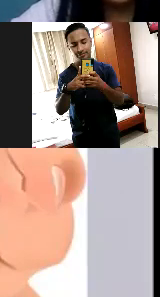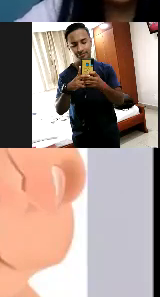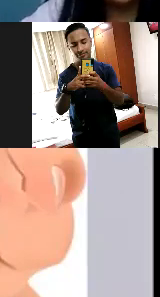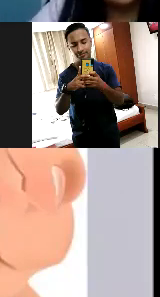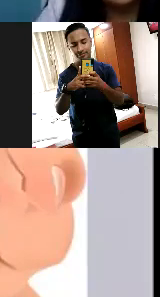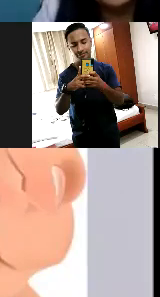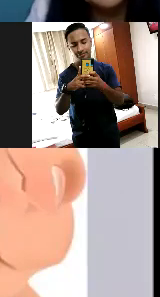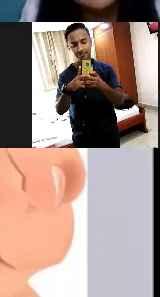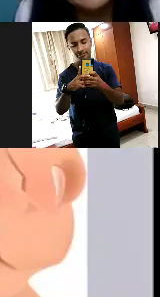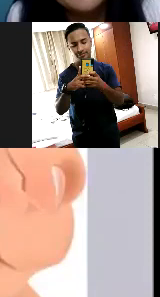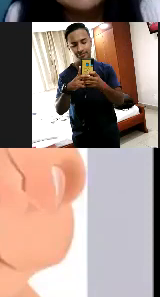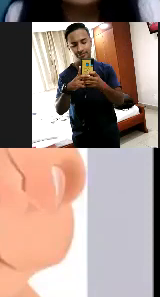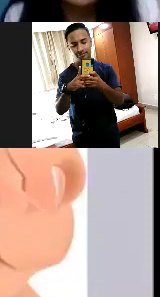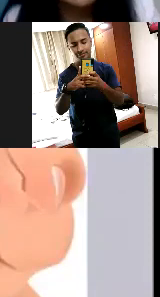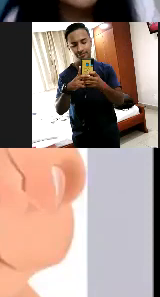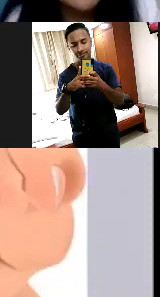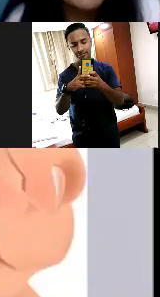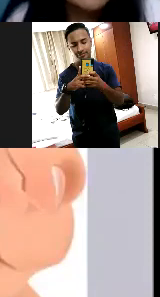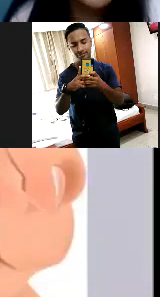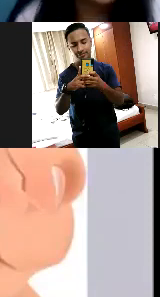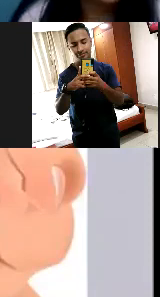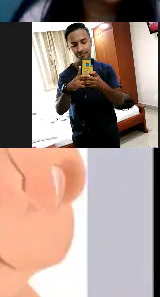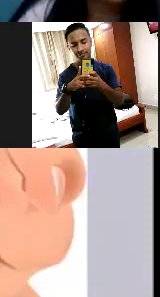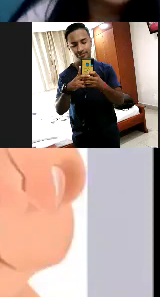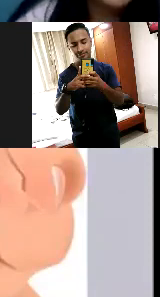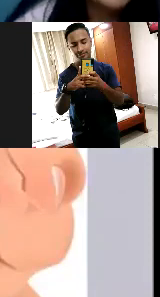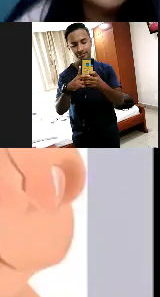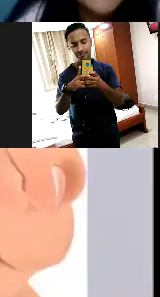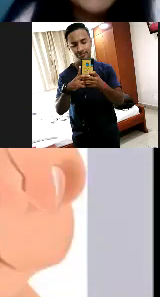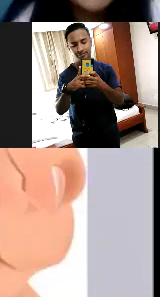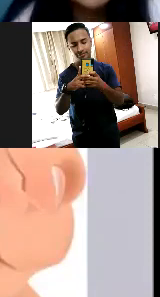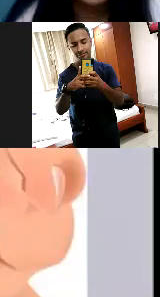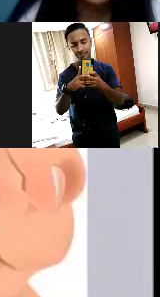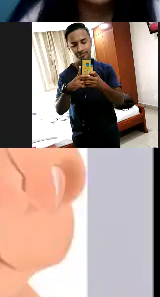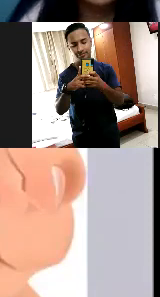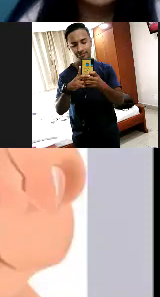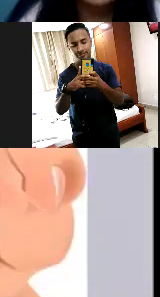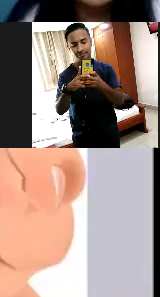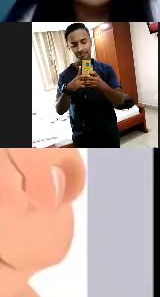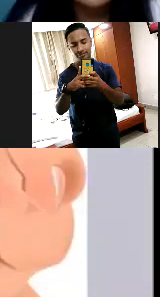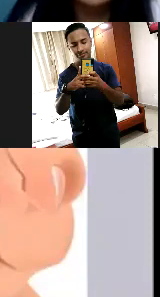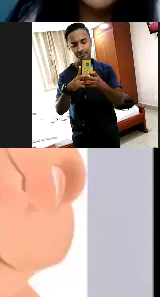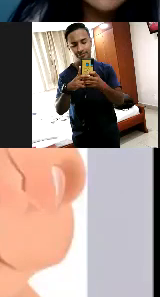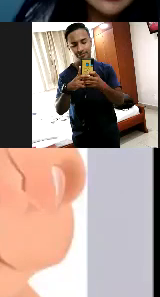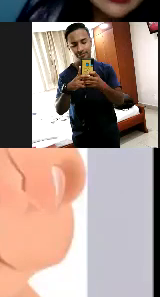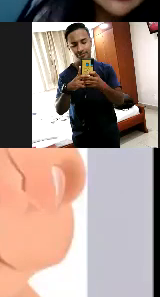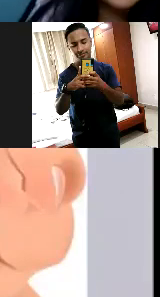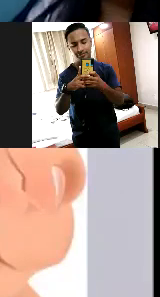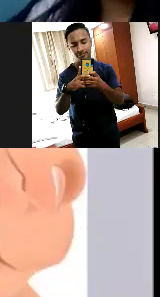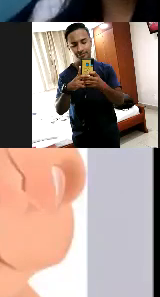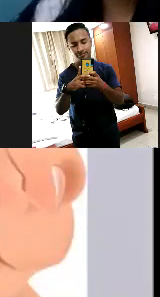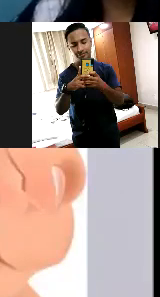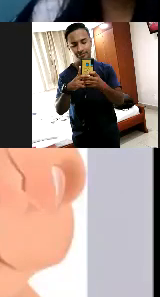Actualmente nosotros utilizamos en el hospital máquinas 4008 y máquinas 5008, que son encargadas de hacer